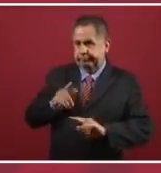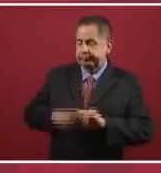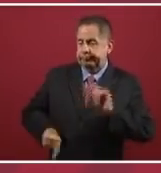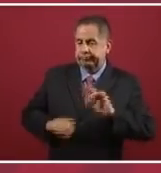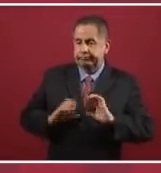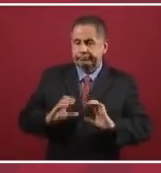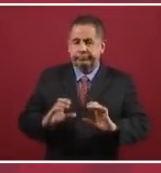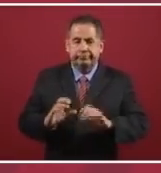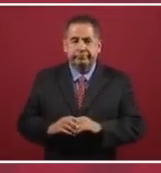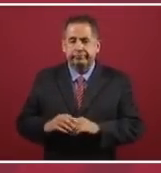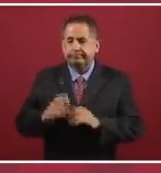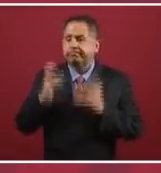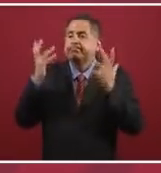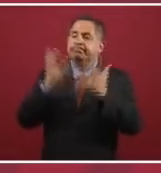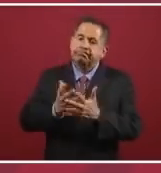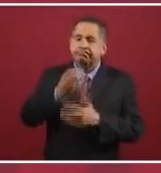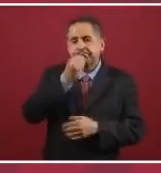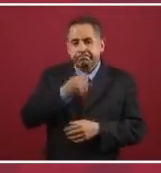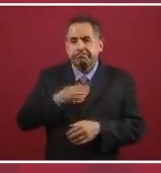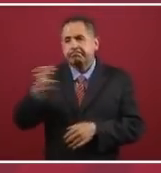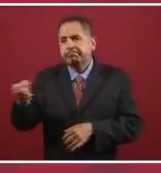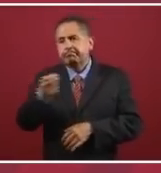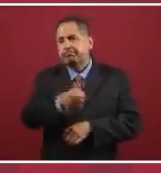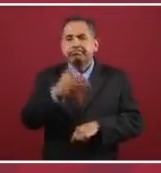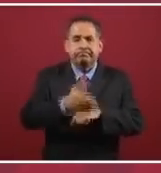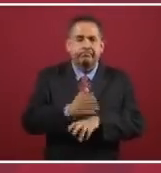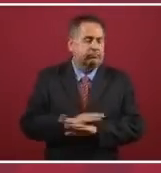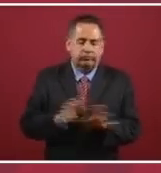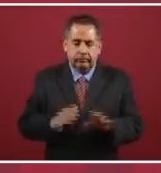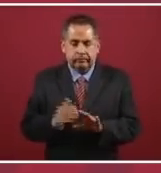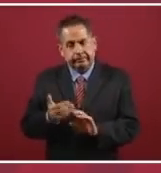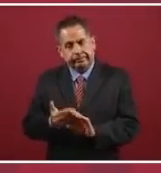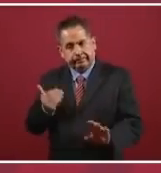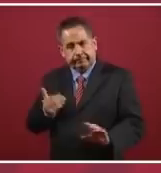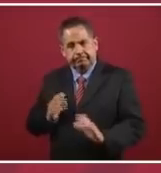se cometan en el futuro.